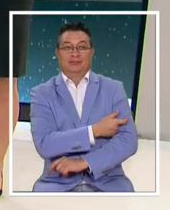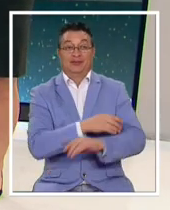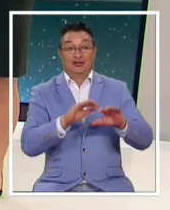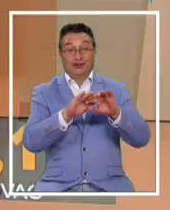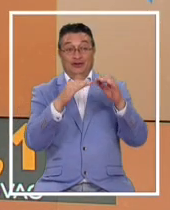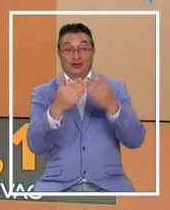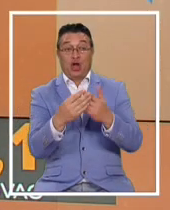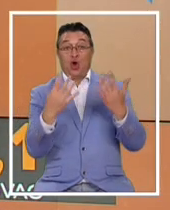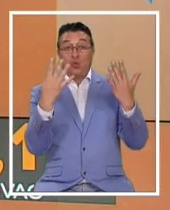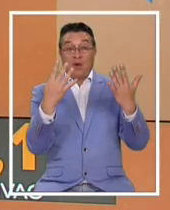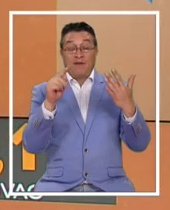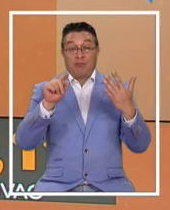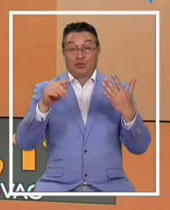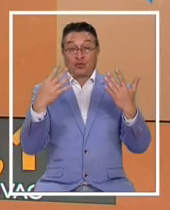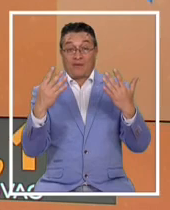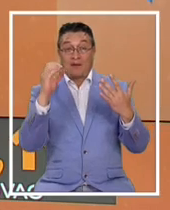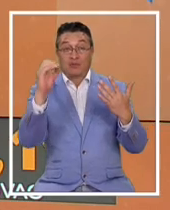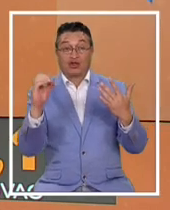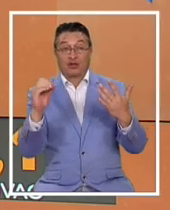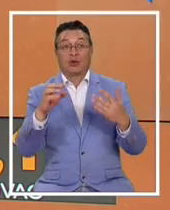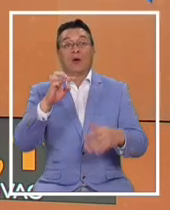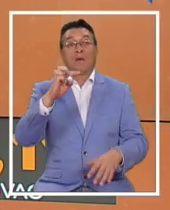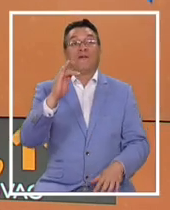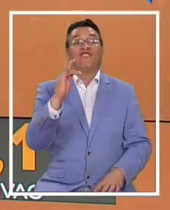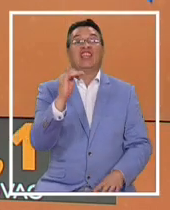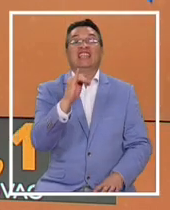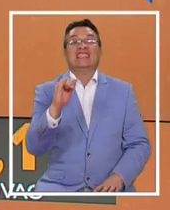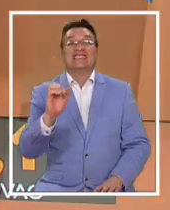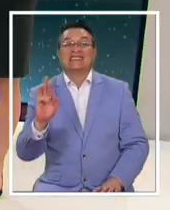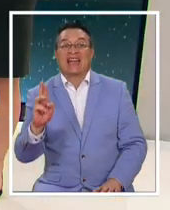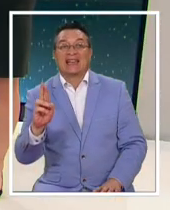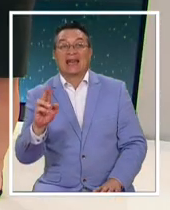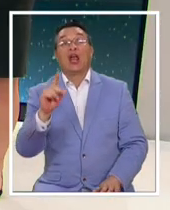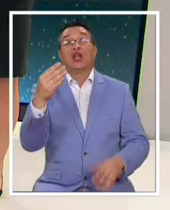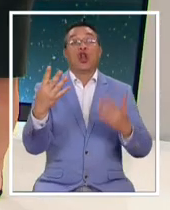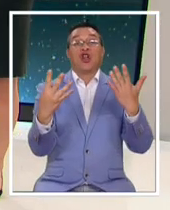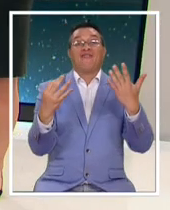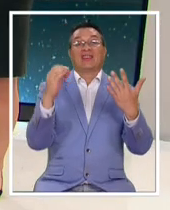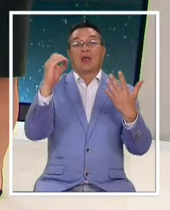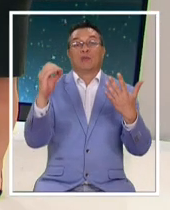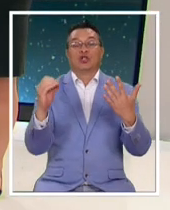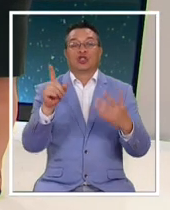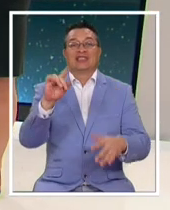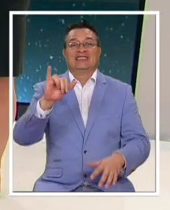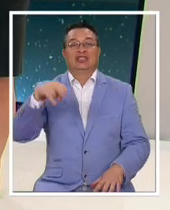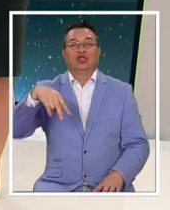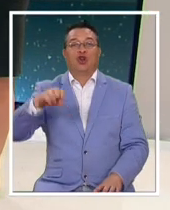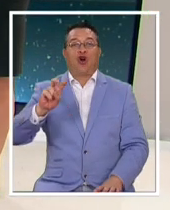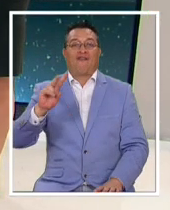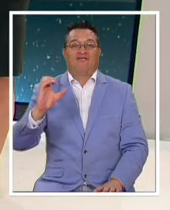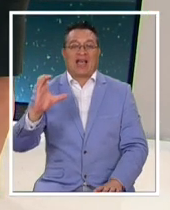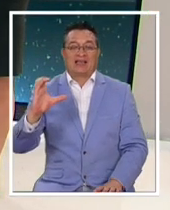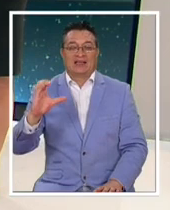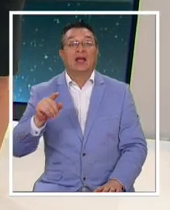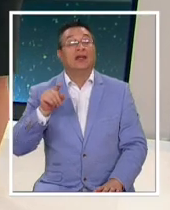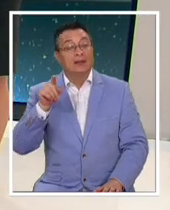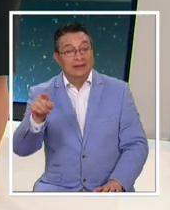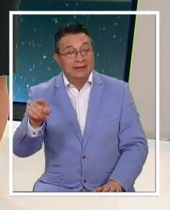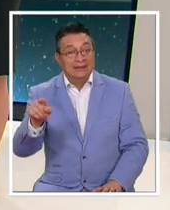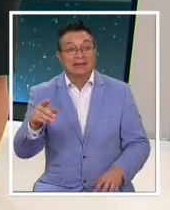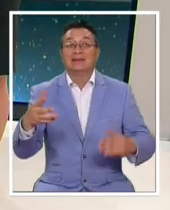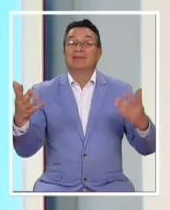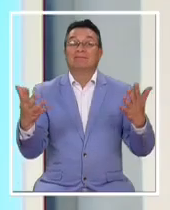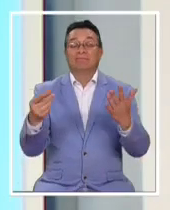cuales 9,9% son con Pfizer-BioNTech y 90% con Sinovac. Es por eso que, de alguna manera,